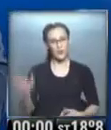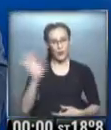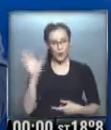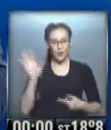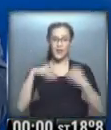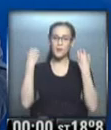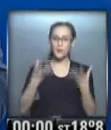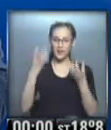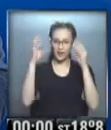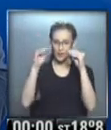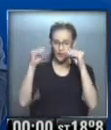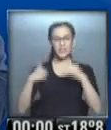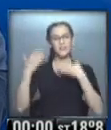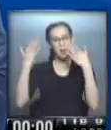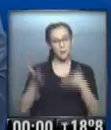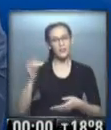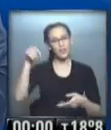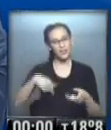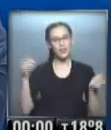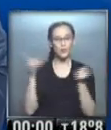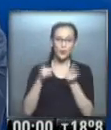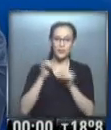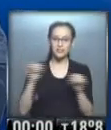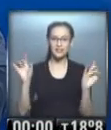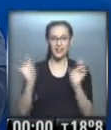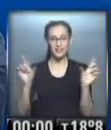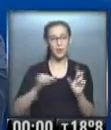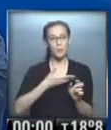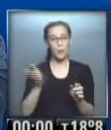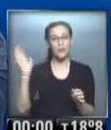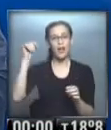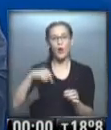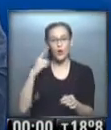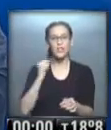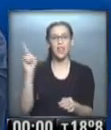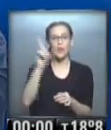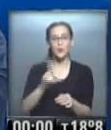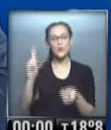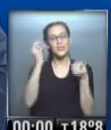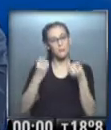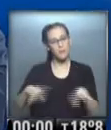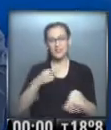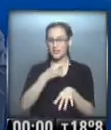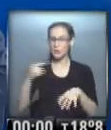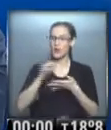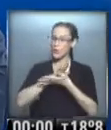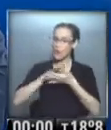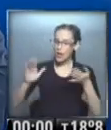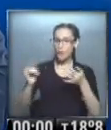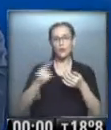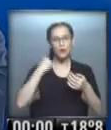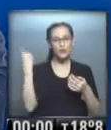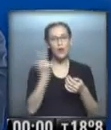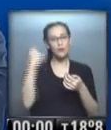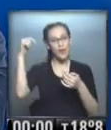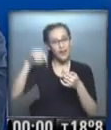Muy buenas noches, bienvenidos. Este es el resumen de noticias de la televisión pública. Lunes comienza una nueva semana y nosotros estamos aquí